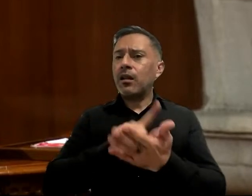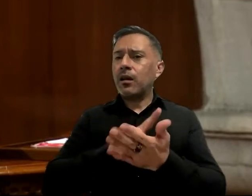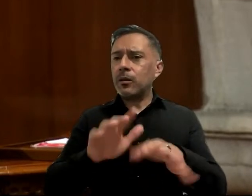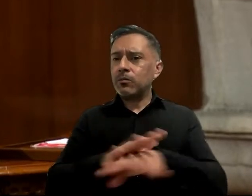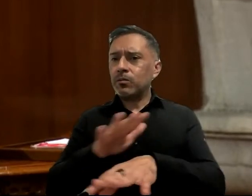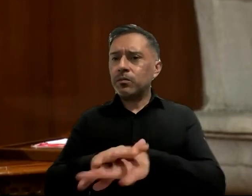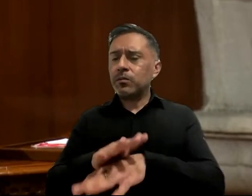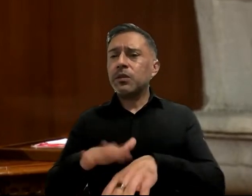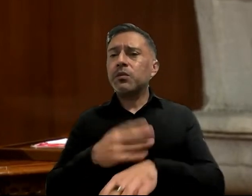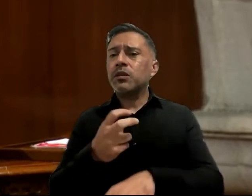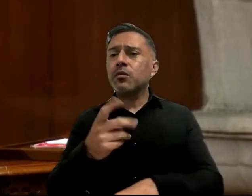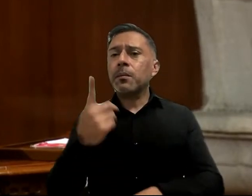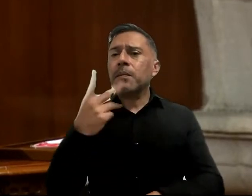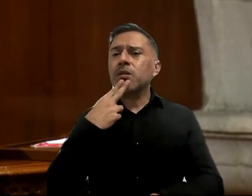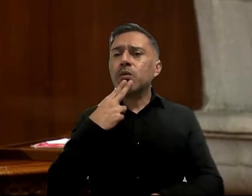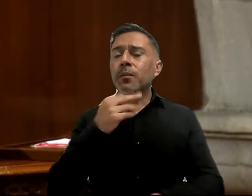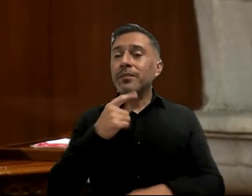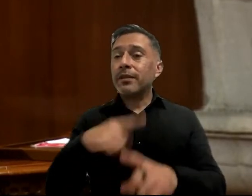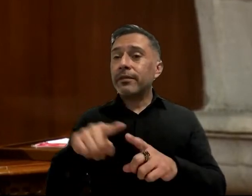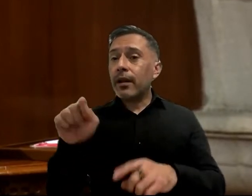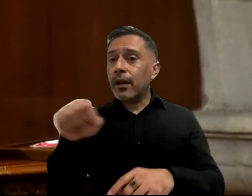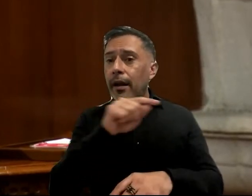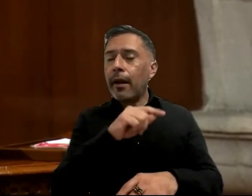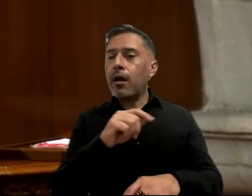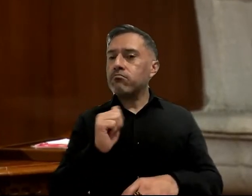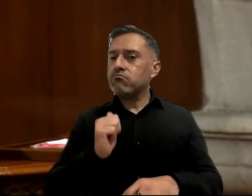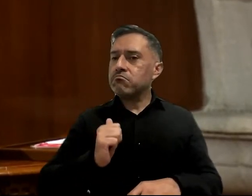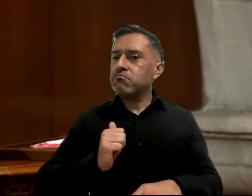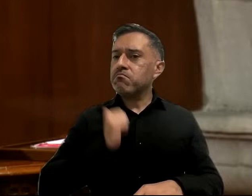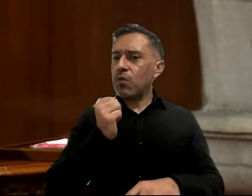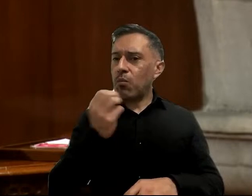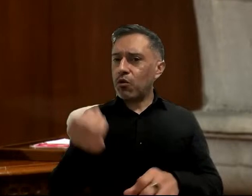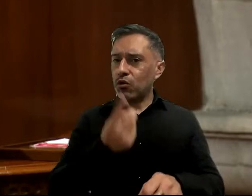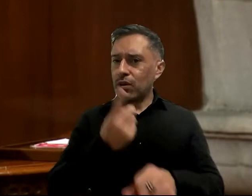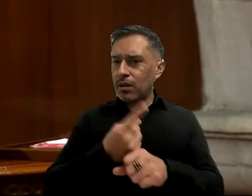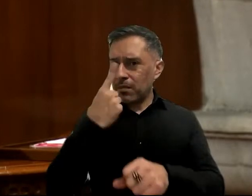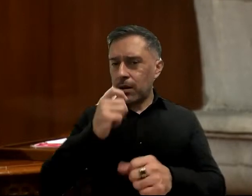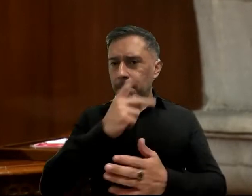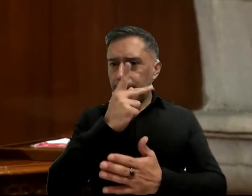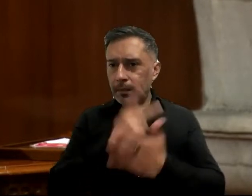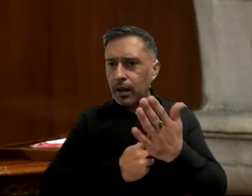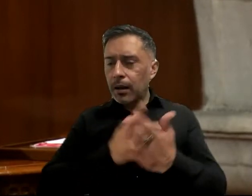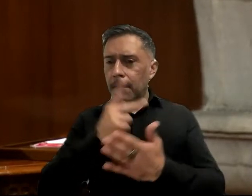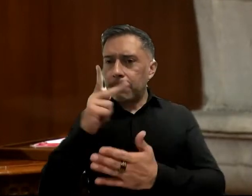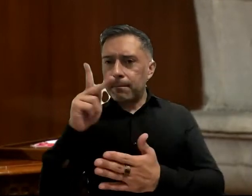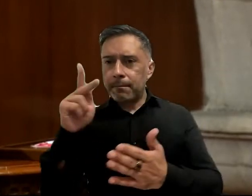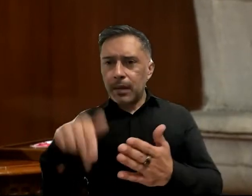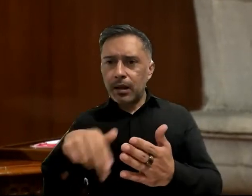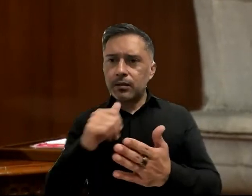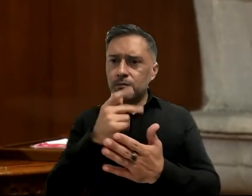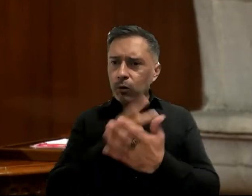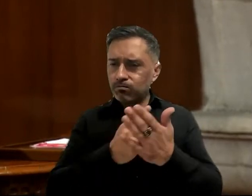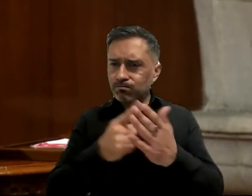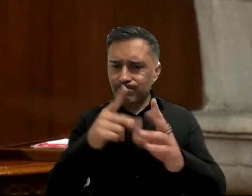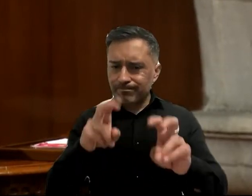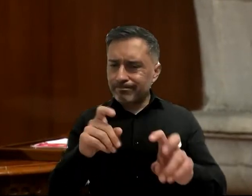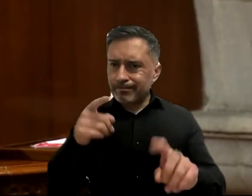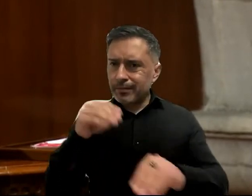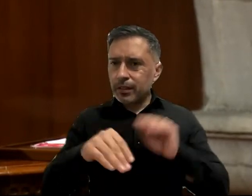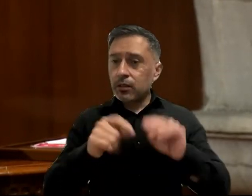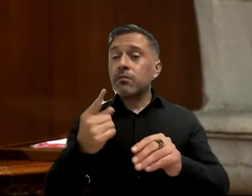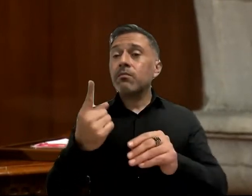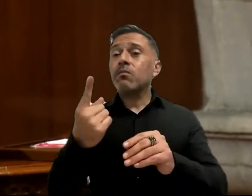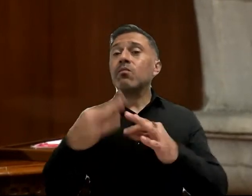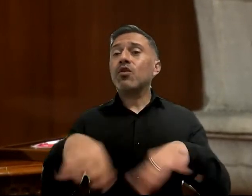pues permite identificar áreas de oportunidad para dar continuidad a los planes y programas, teniendo como prioridad el bienestar integral